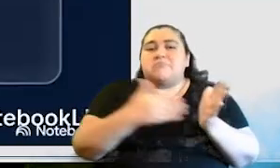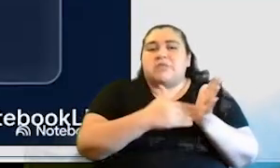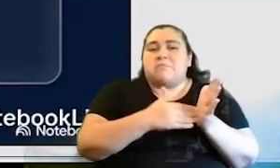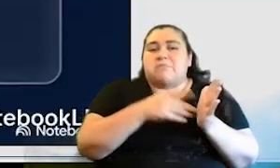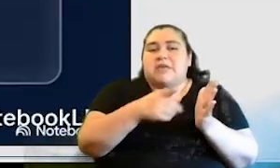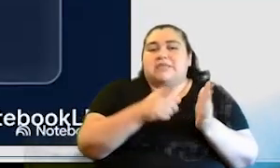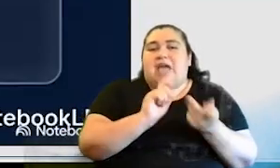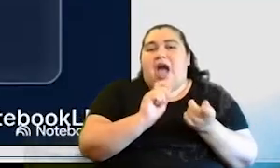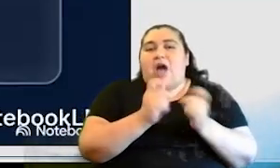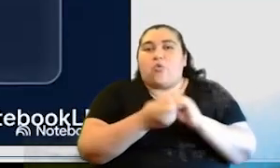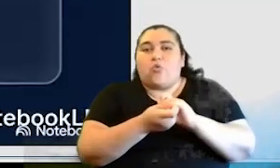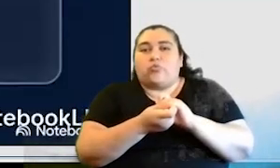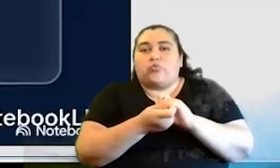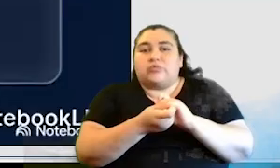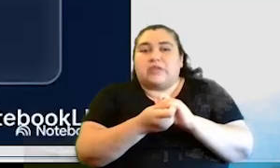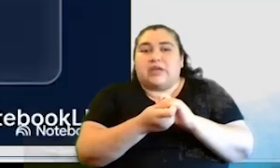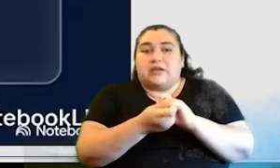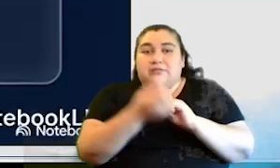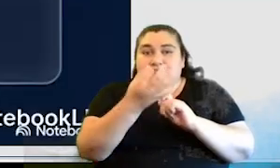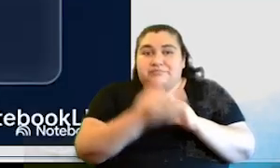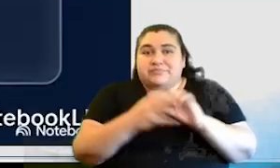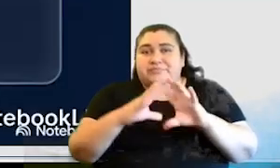el ajuste justamente en la liquidación final,